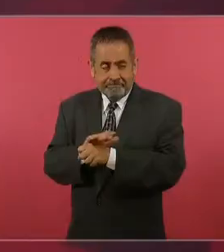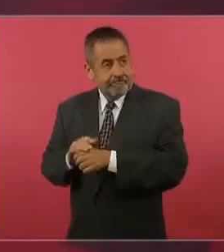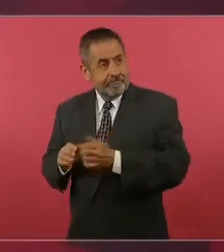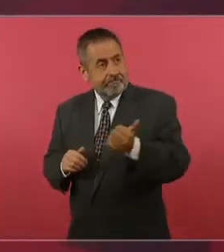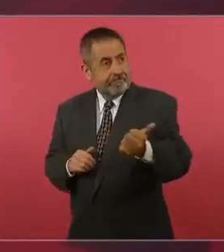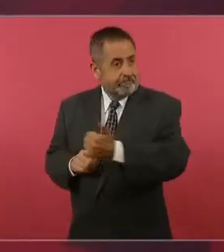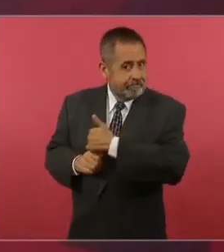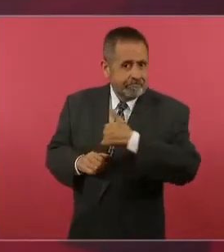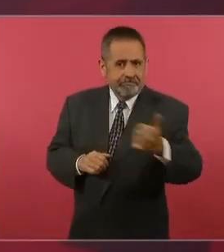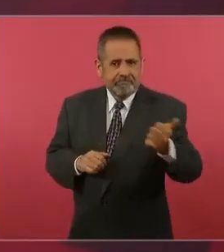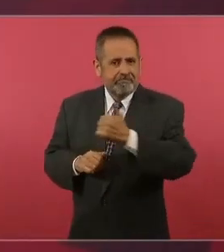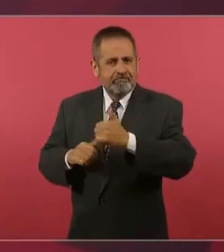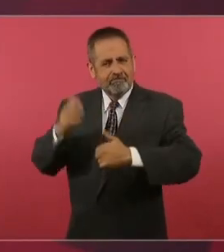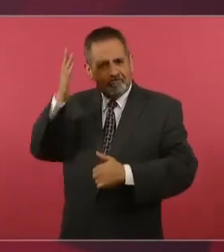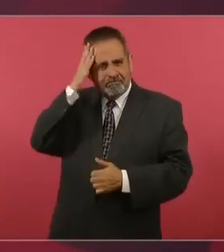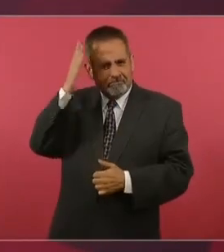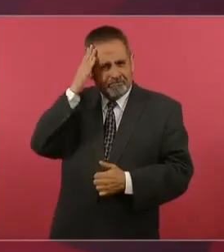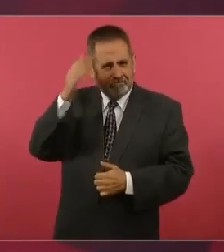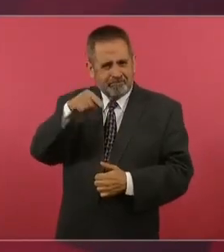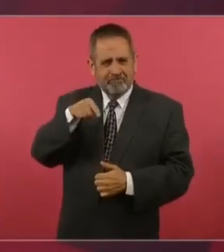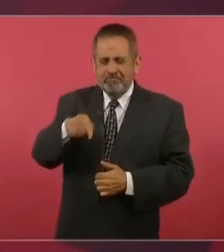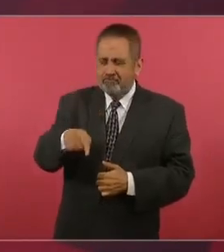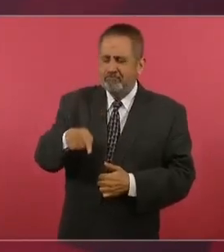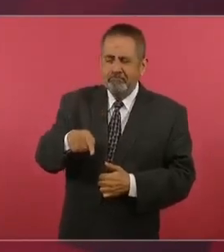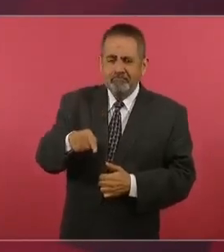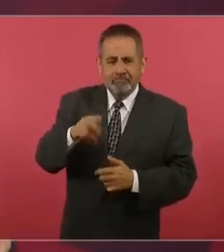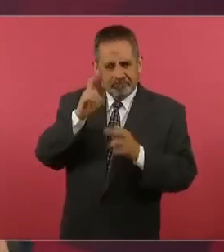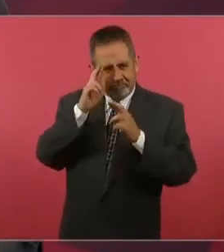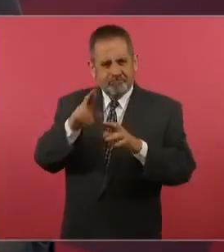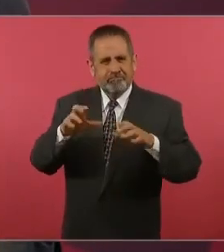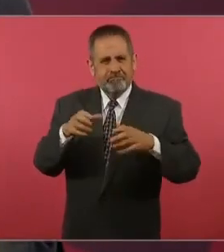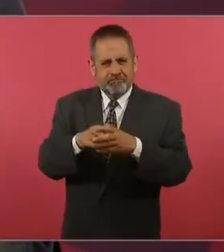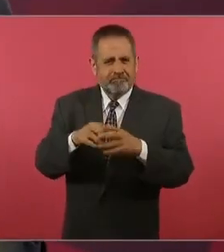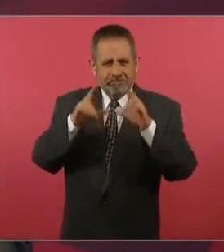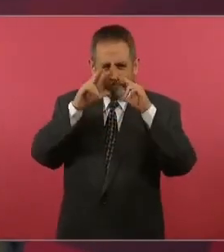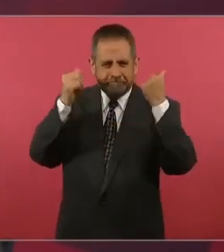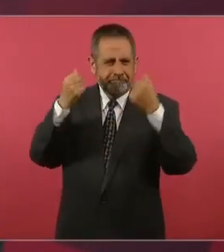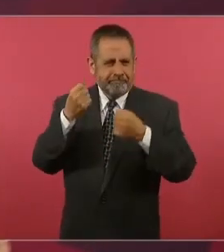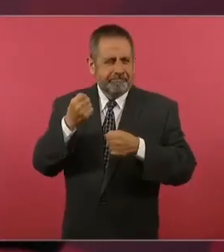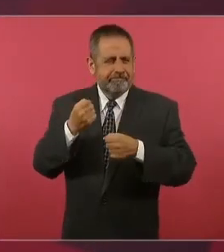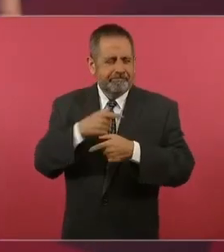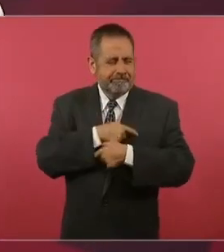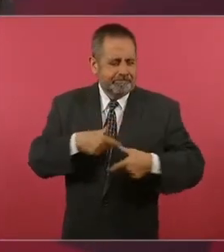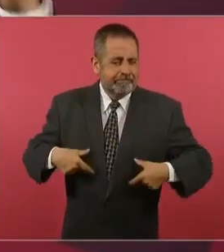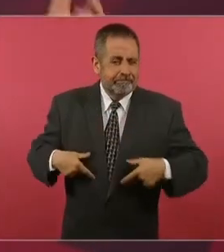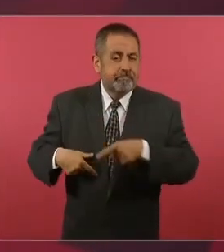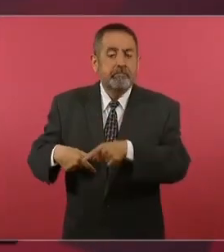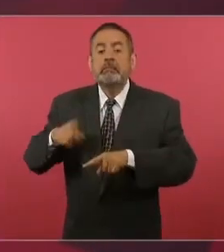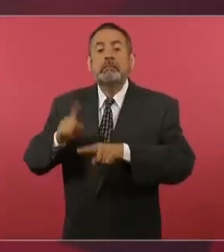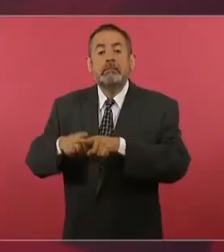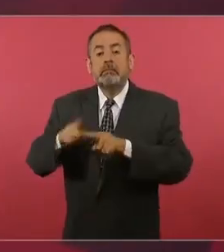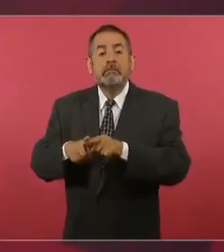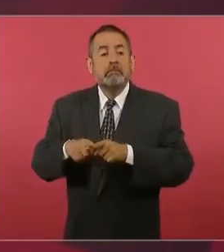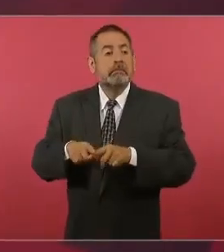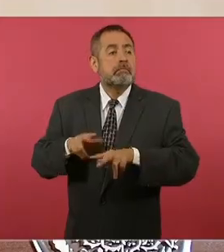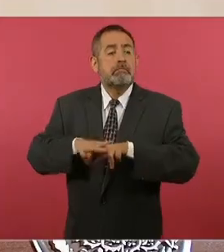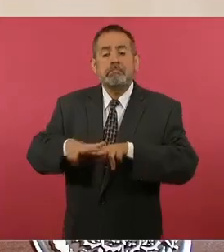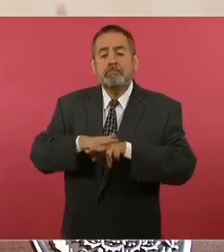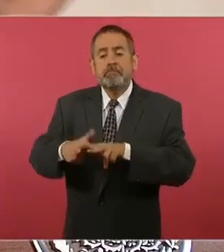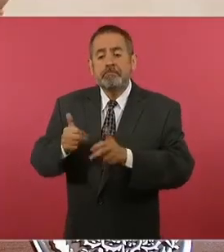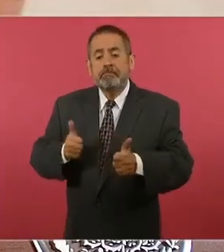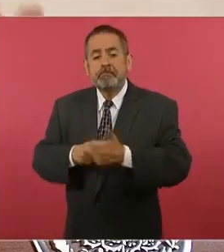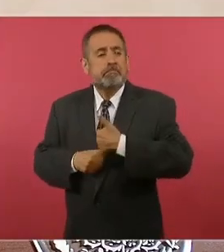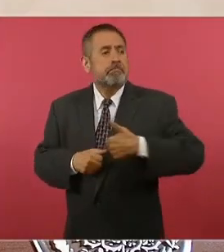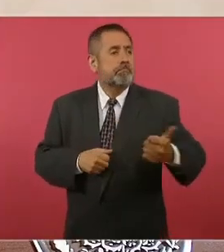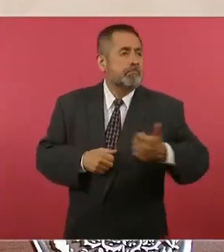comandaba el revolucionario del pueblo, Francisco Villa, y todo eran los trenes. Y